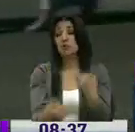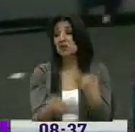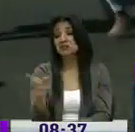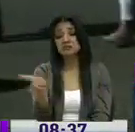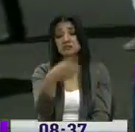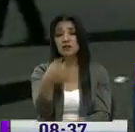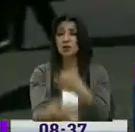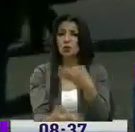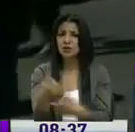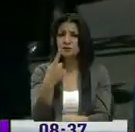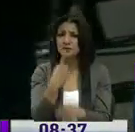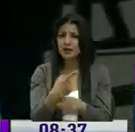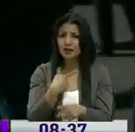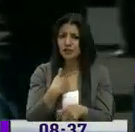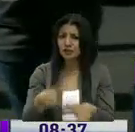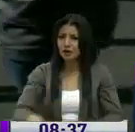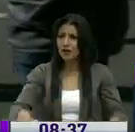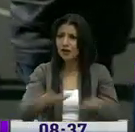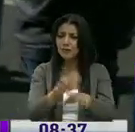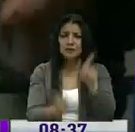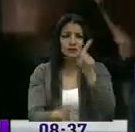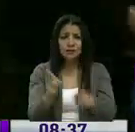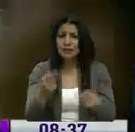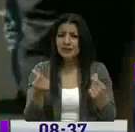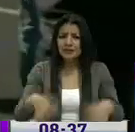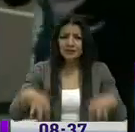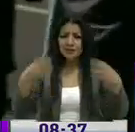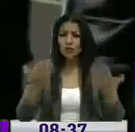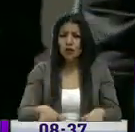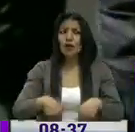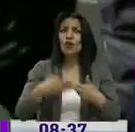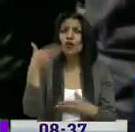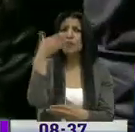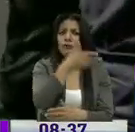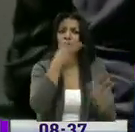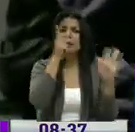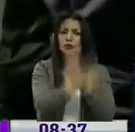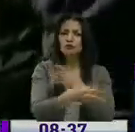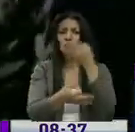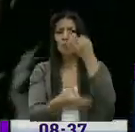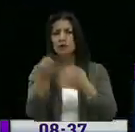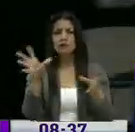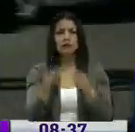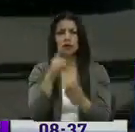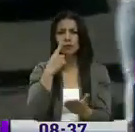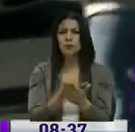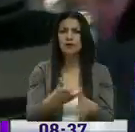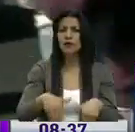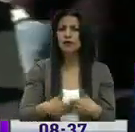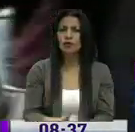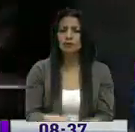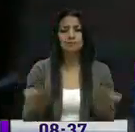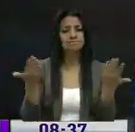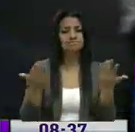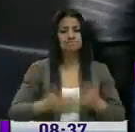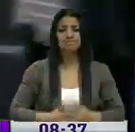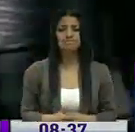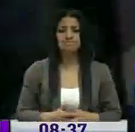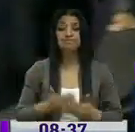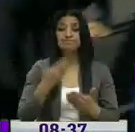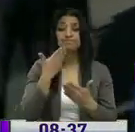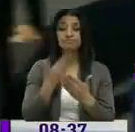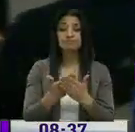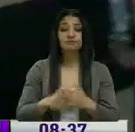por Dios, somos gente de acá, del pueblo, que necesitamos una solución, que hemos presentado nuestras pruebas. Le agradezco mucho. Bueno, ustedes ven,